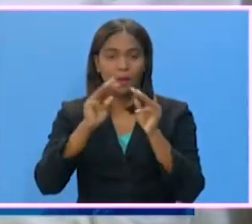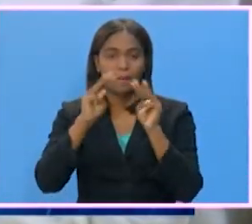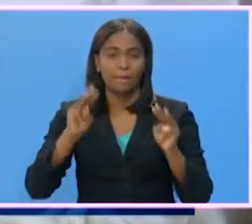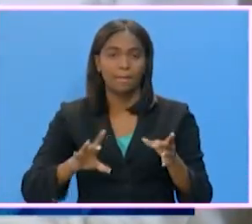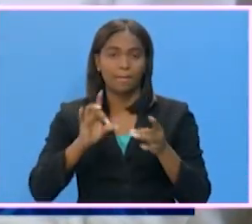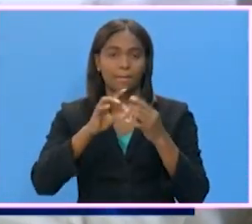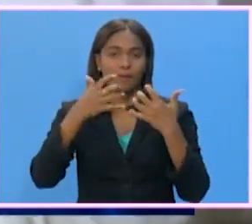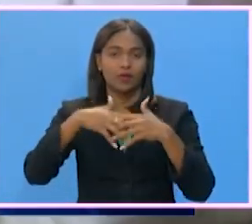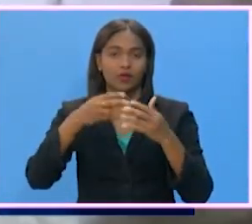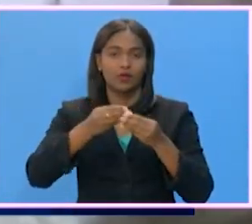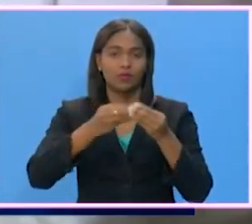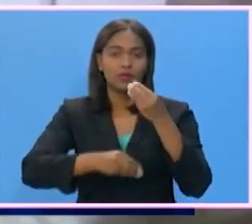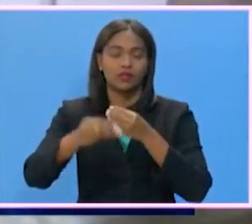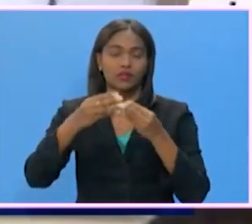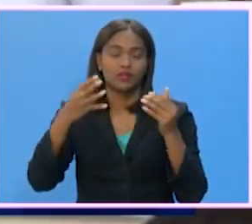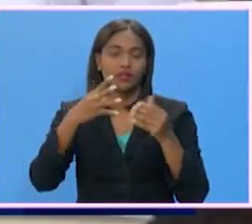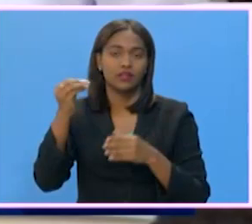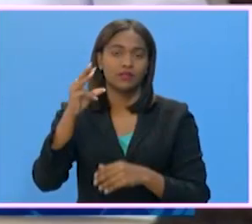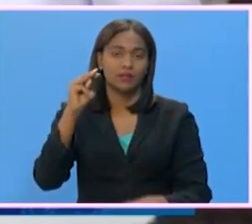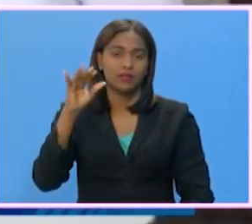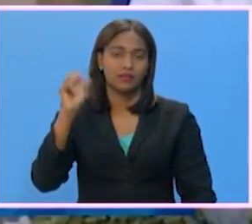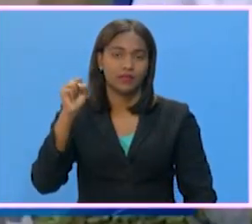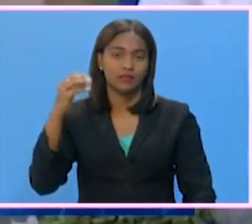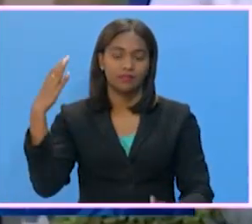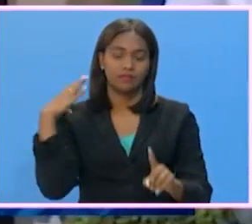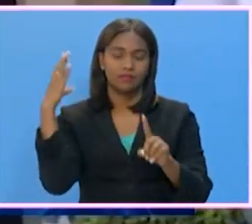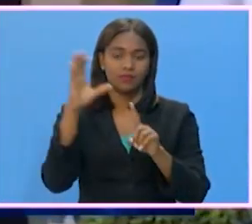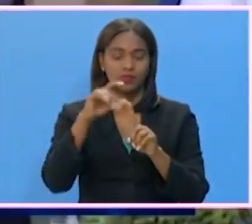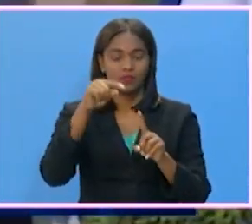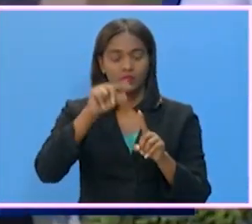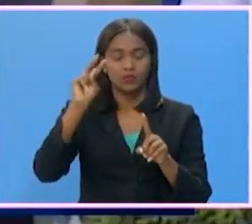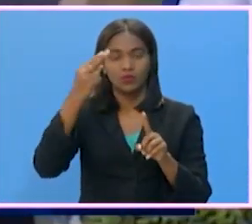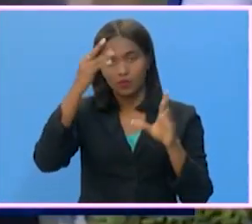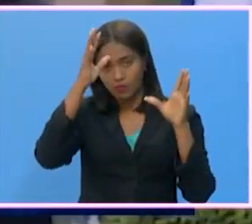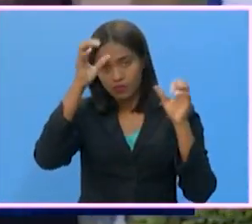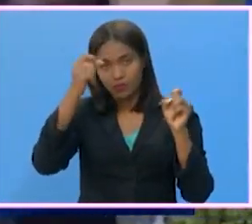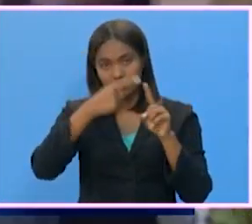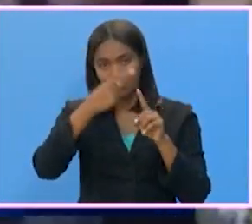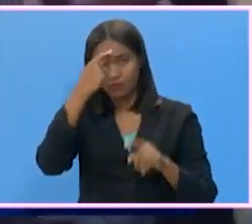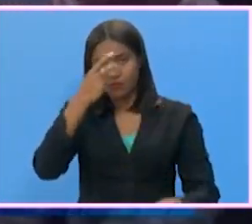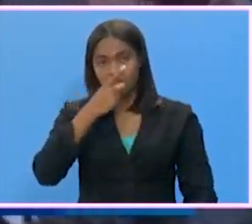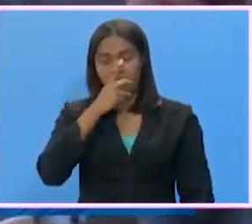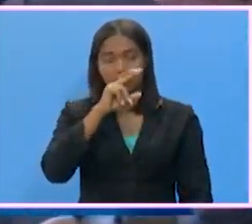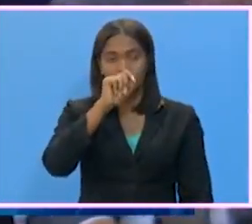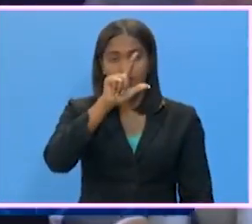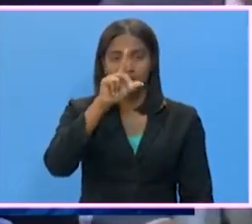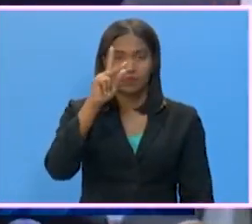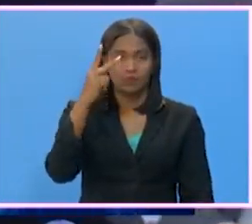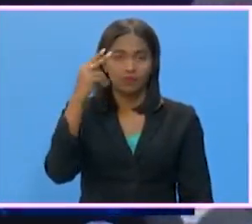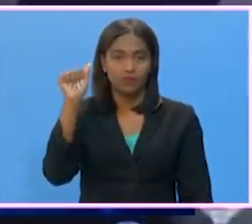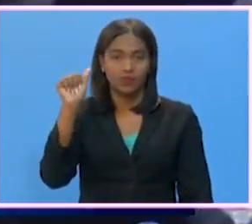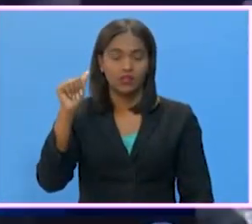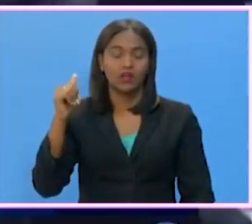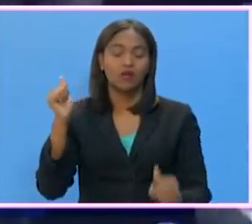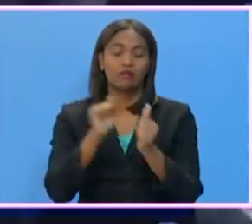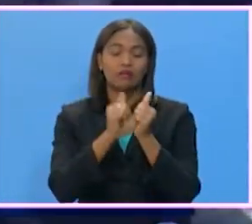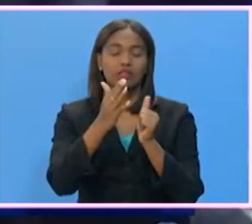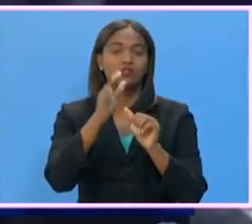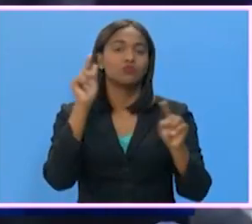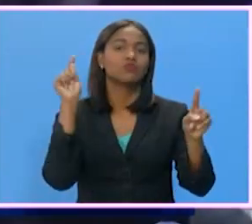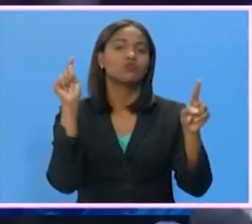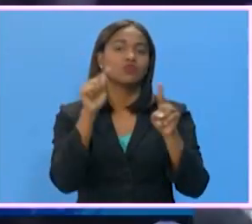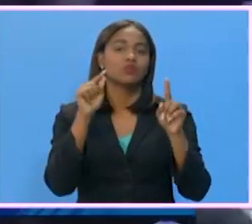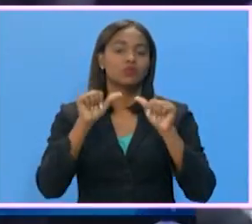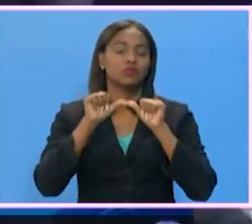de Industria, Comercio y MIPIMES, encabezado por la vicepresidenta de la República, Raquel Peña, el cual tiene como